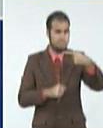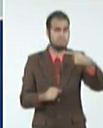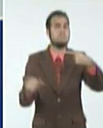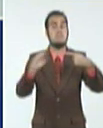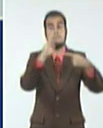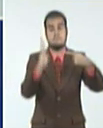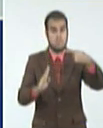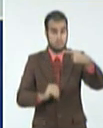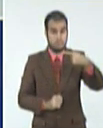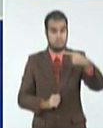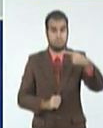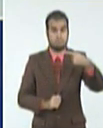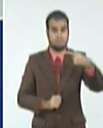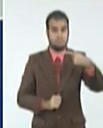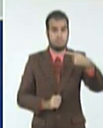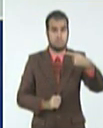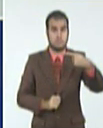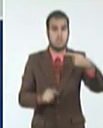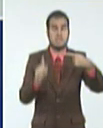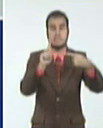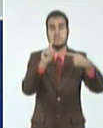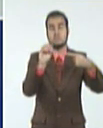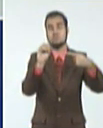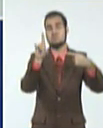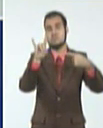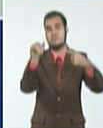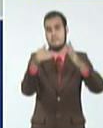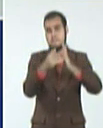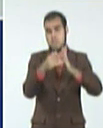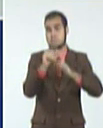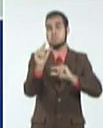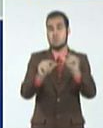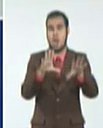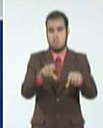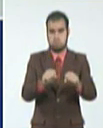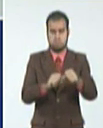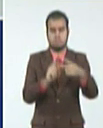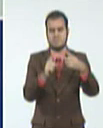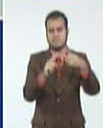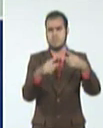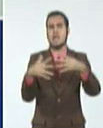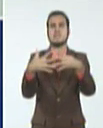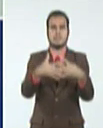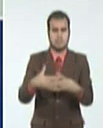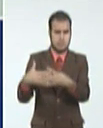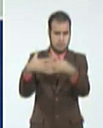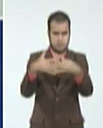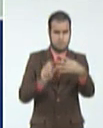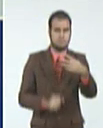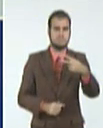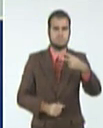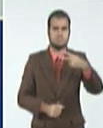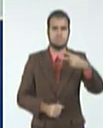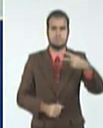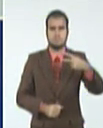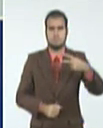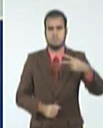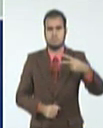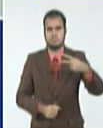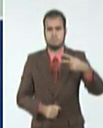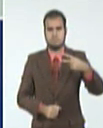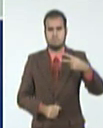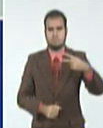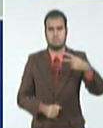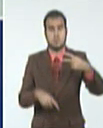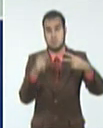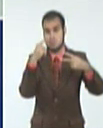mayor nuevamente, más de 109.000 casos. Estados Unidos de Norteamérica, no obstante el elevado número de